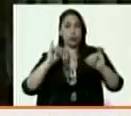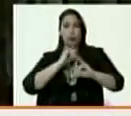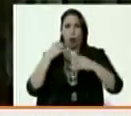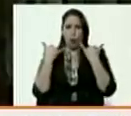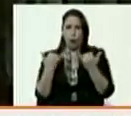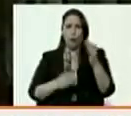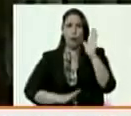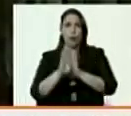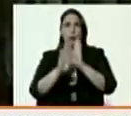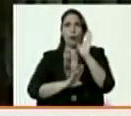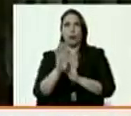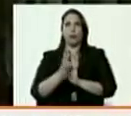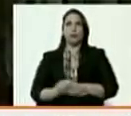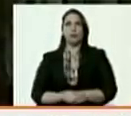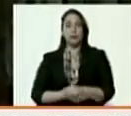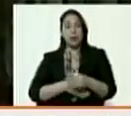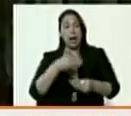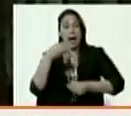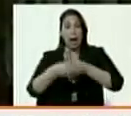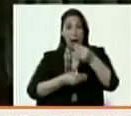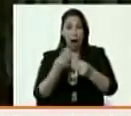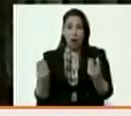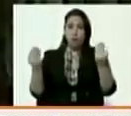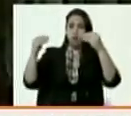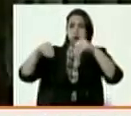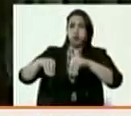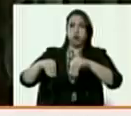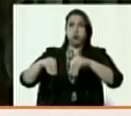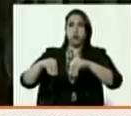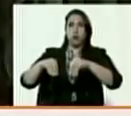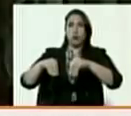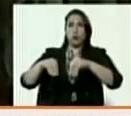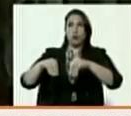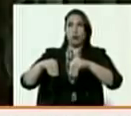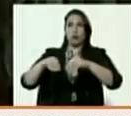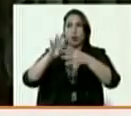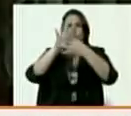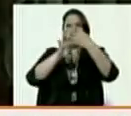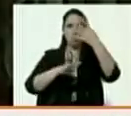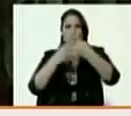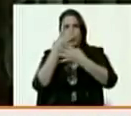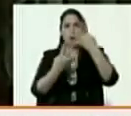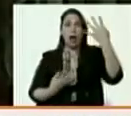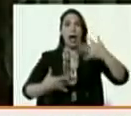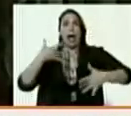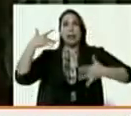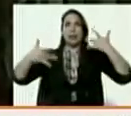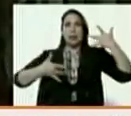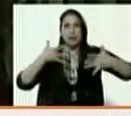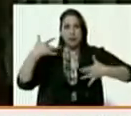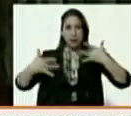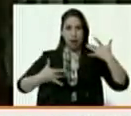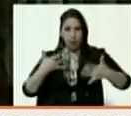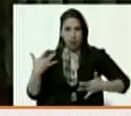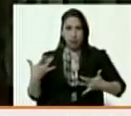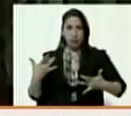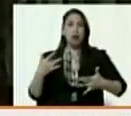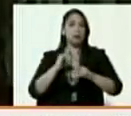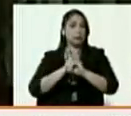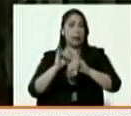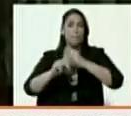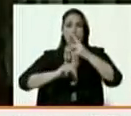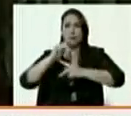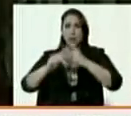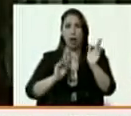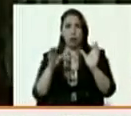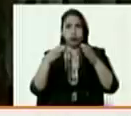desarrollo. Se ha venido realizando de acuerdo a el cronograma de actividades y eventos planificados por el